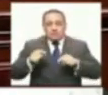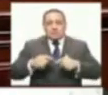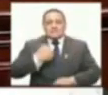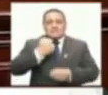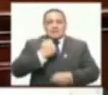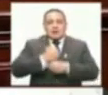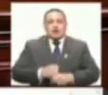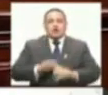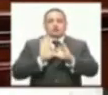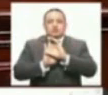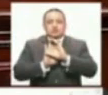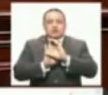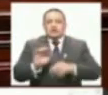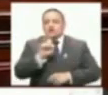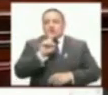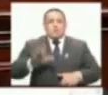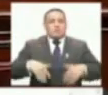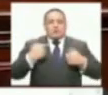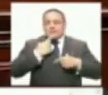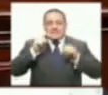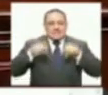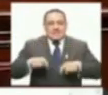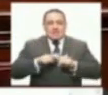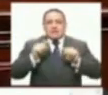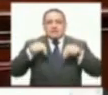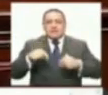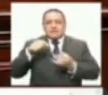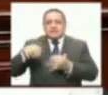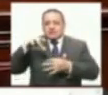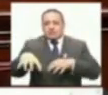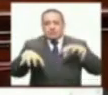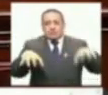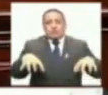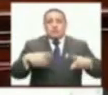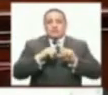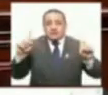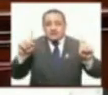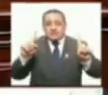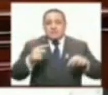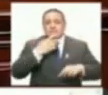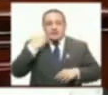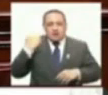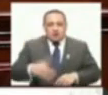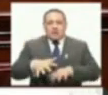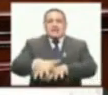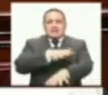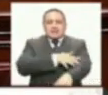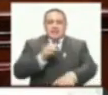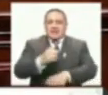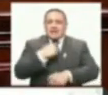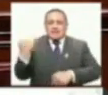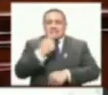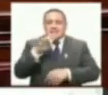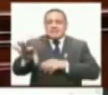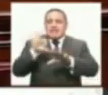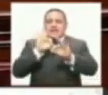labor constituyente no puede ni debe estar a cargo de estos órganos. En cambio, la Asamblea Constituyente será